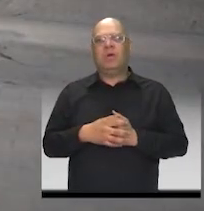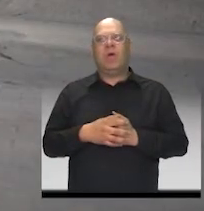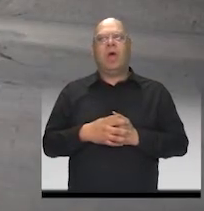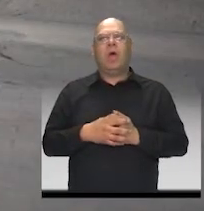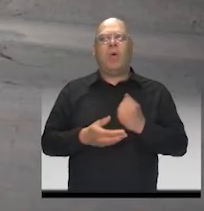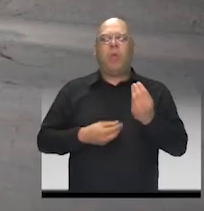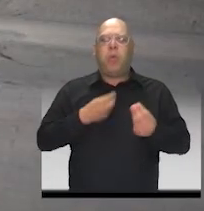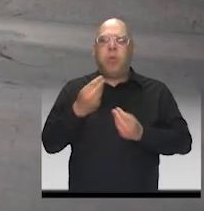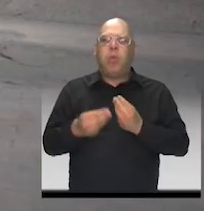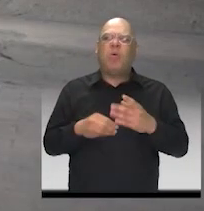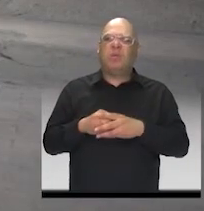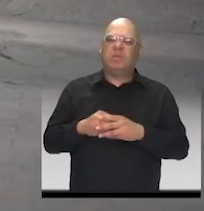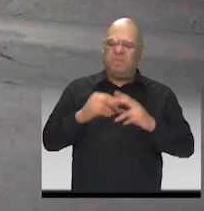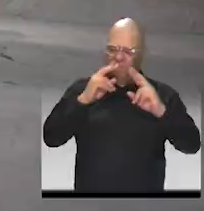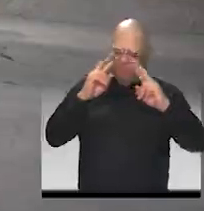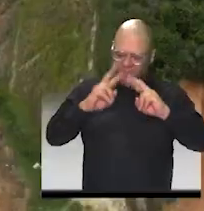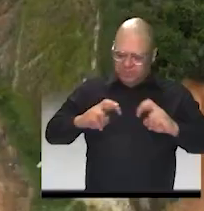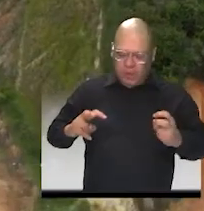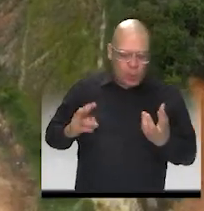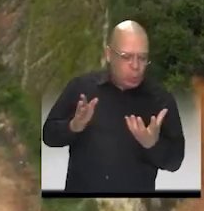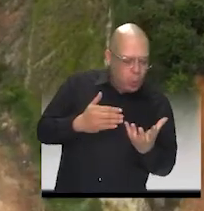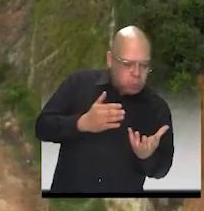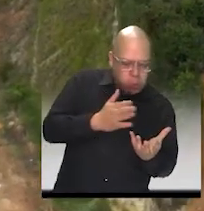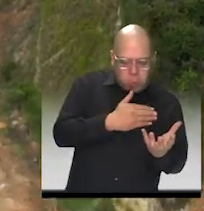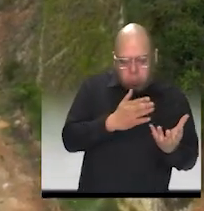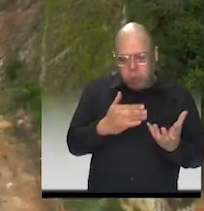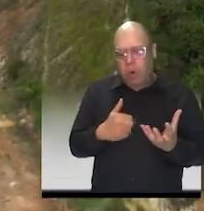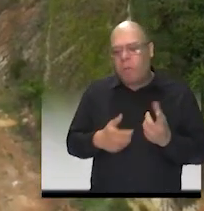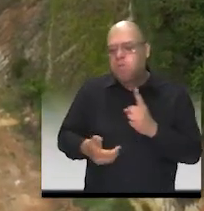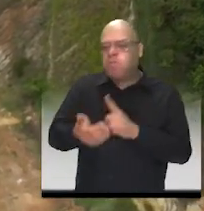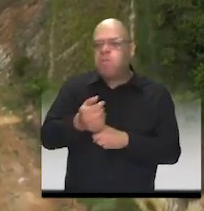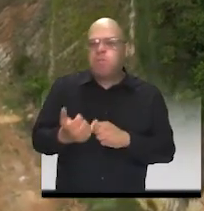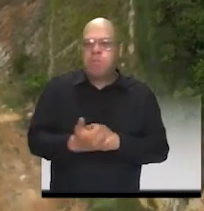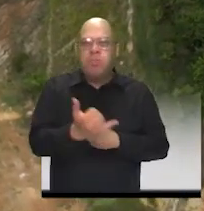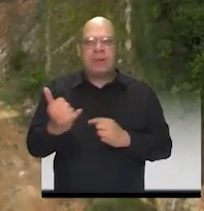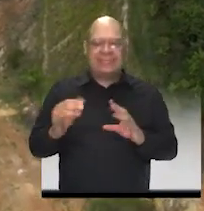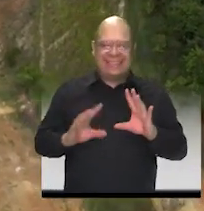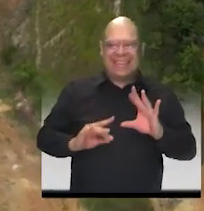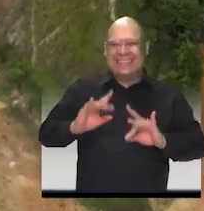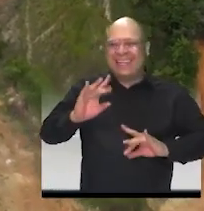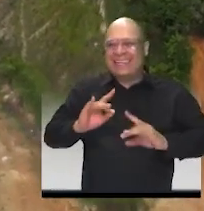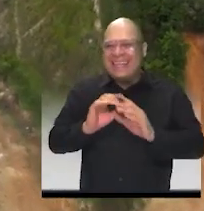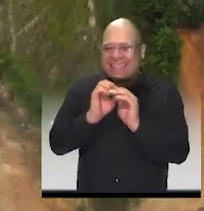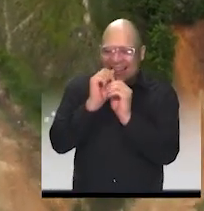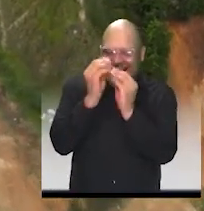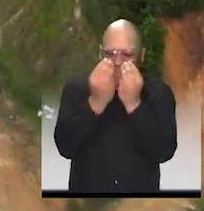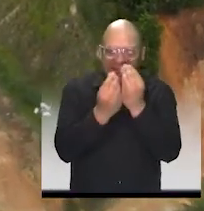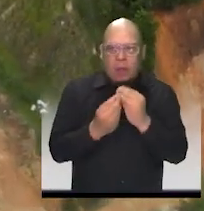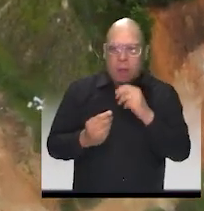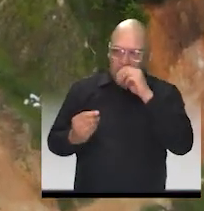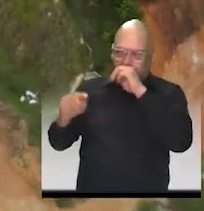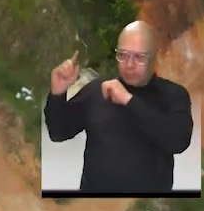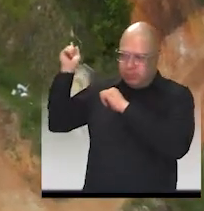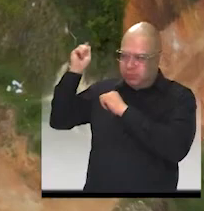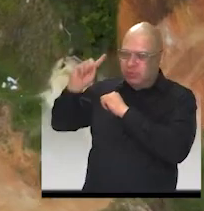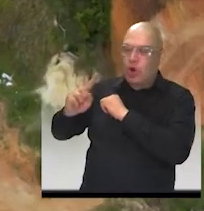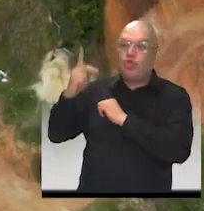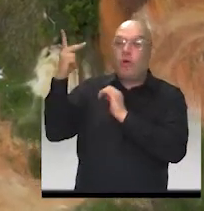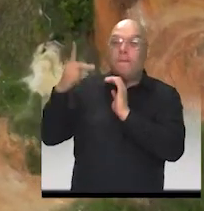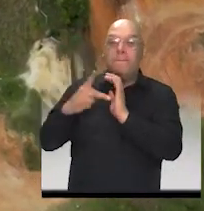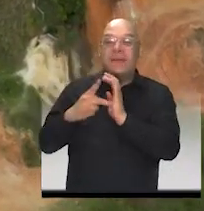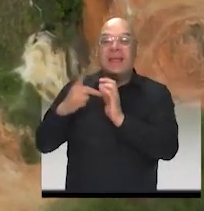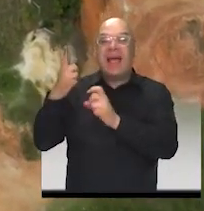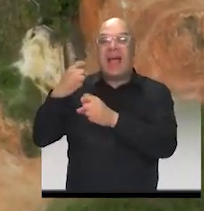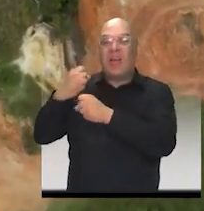todo el tema de exploración arqueológica, encontramos arcilla de alrededor de 2000 años, es decir, nuestros